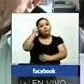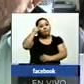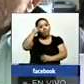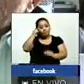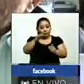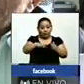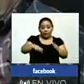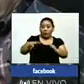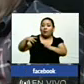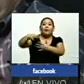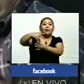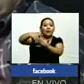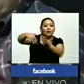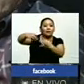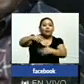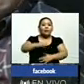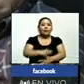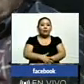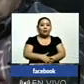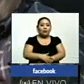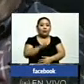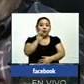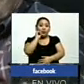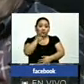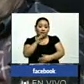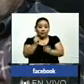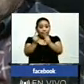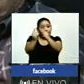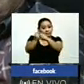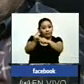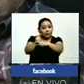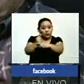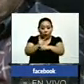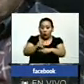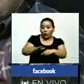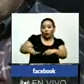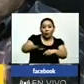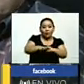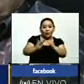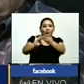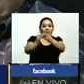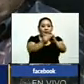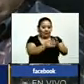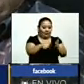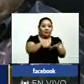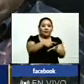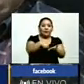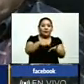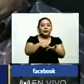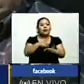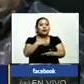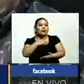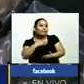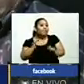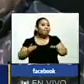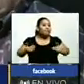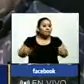entorno humano, ¿no? La reacomodación de los espacios urbanos, decía, se vuelven compleja